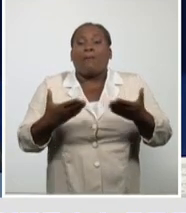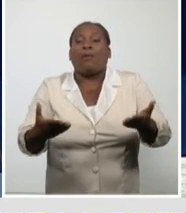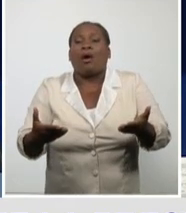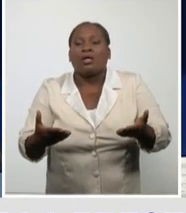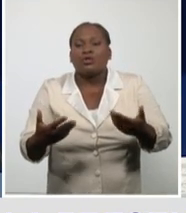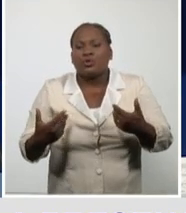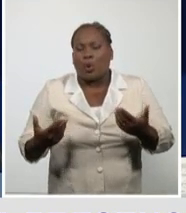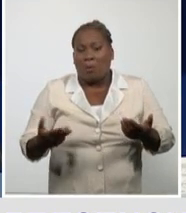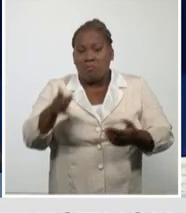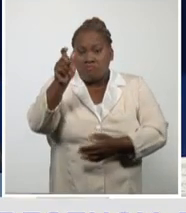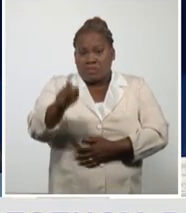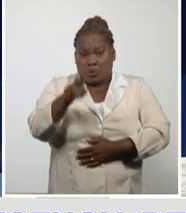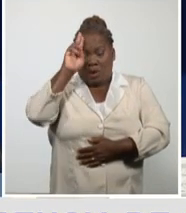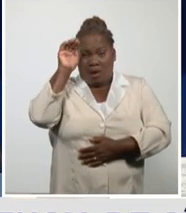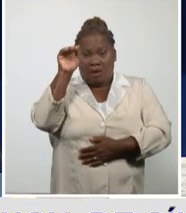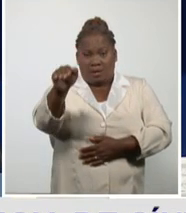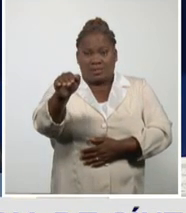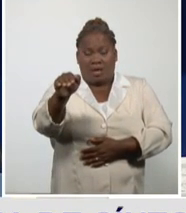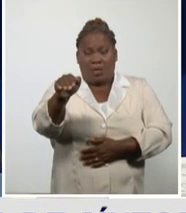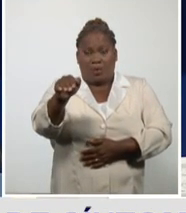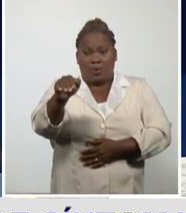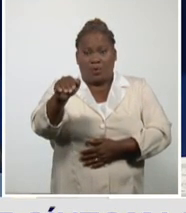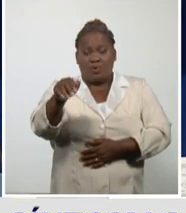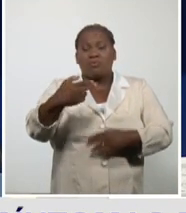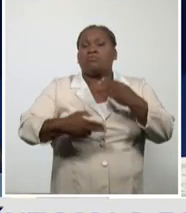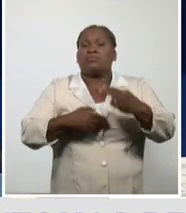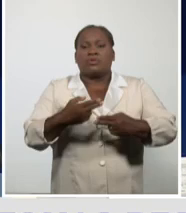pacientes ingresados se le hace,